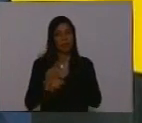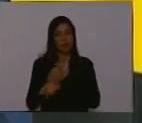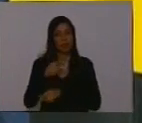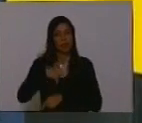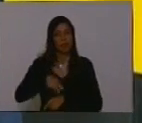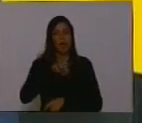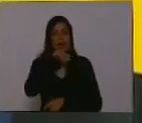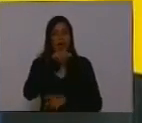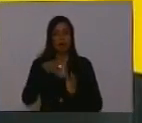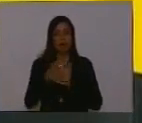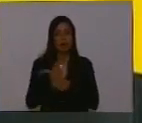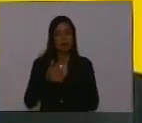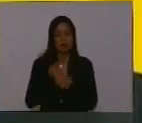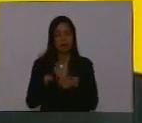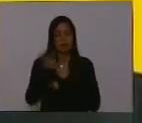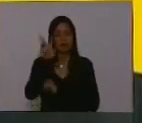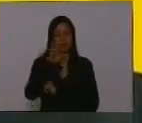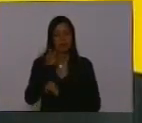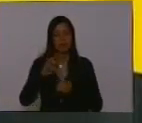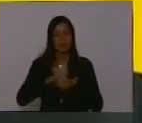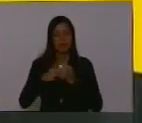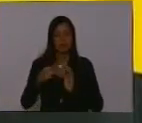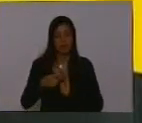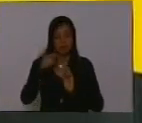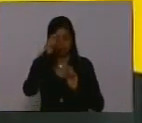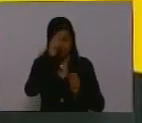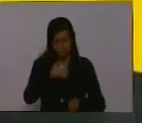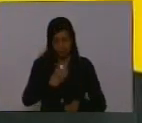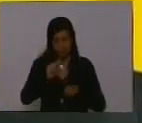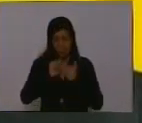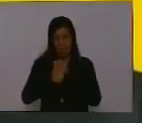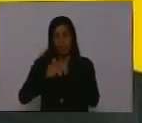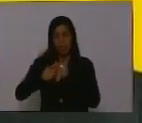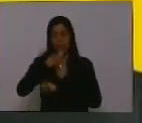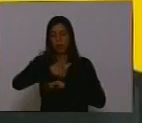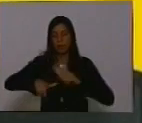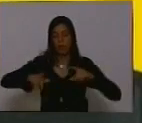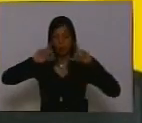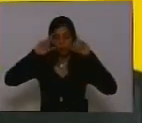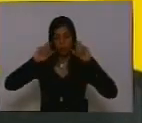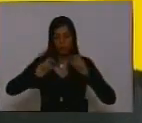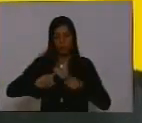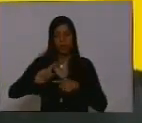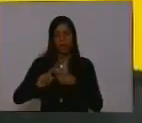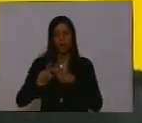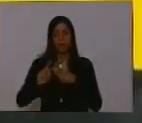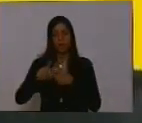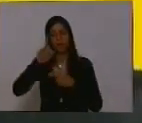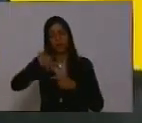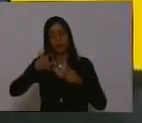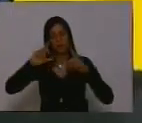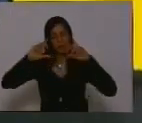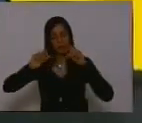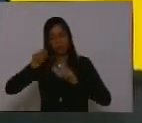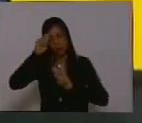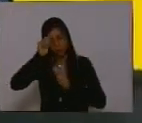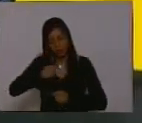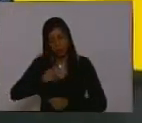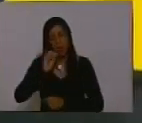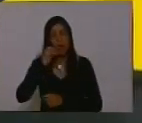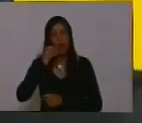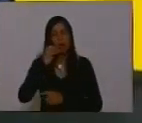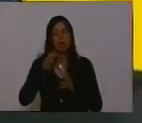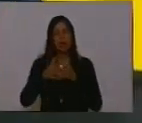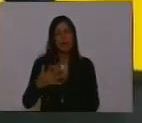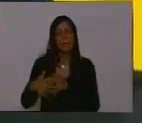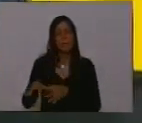hoy es hablar de la reivindicación, no solamente de los atletas de alto rendimiento, es hablar de la reivindicación de los jóvenes del barrio, de